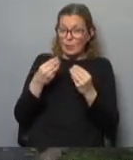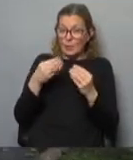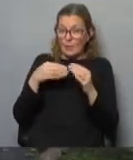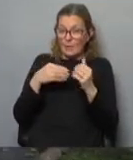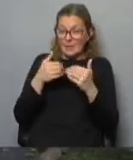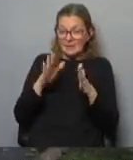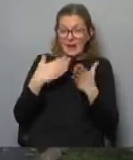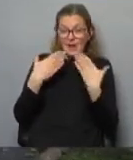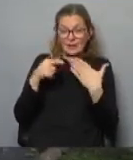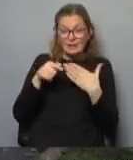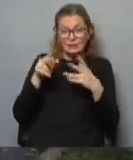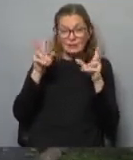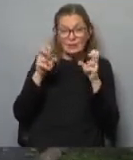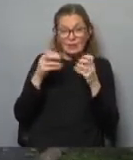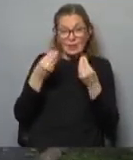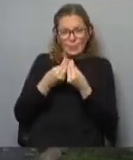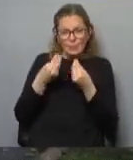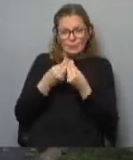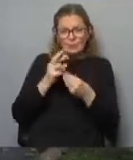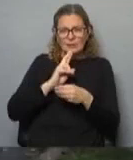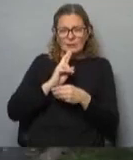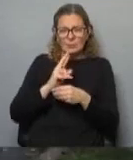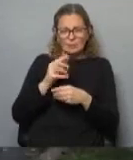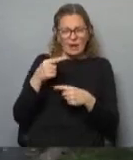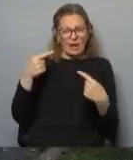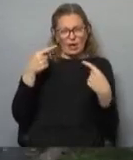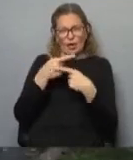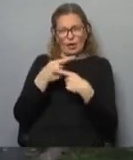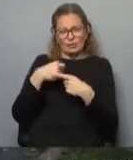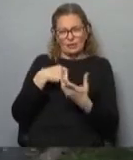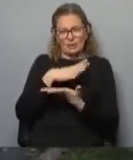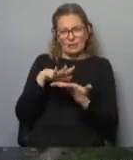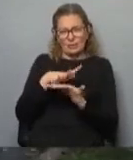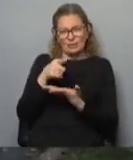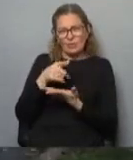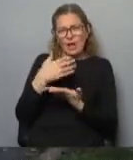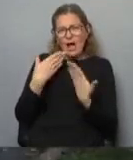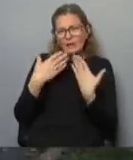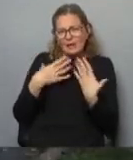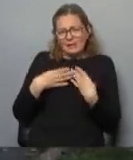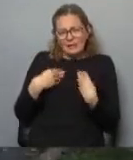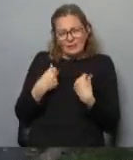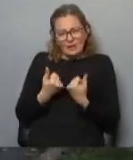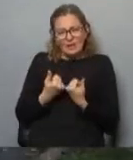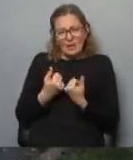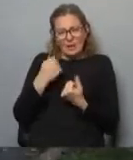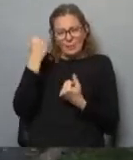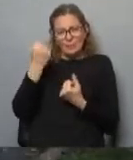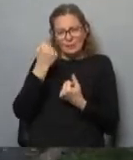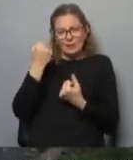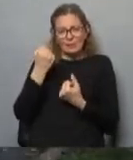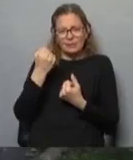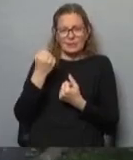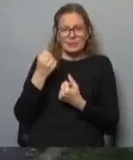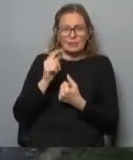estas cosas porque muchas respuestas fueron de repudio esta situación lo cual habla de una sensibilidad importante no